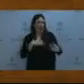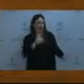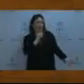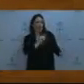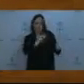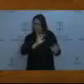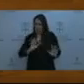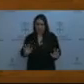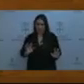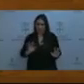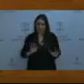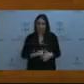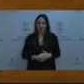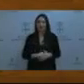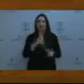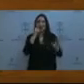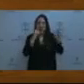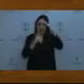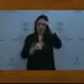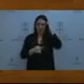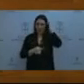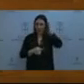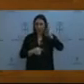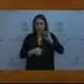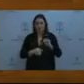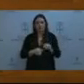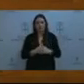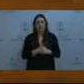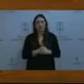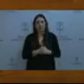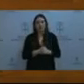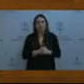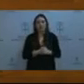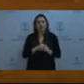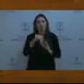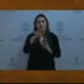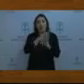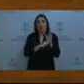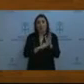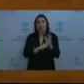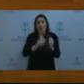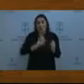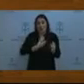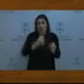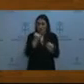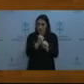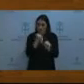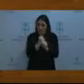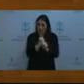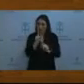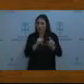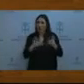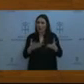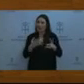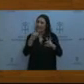Mire, vamos a ver. ¿Cuál es el problema de los programas locales de empleo? Que le voy a decir una cosa. Una cosa es que un programa sea